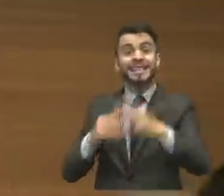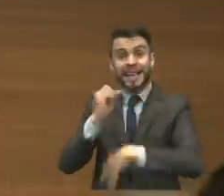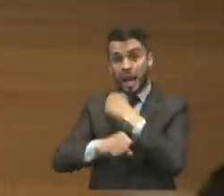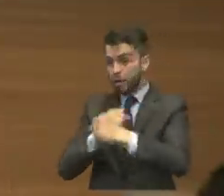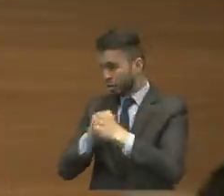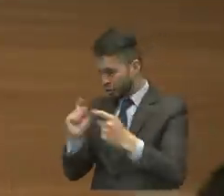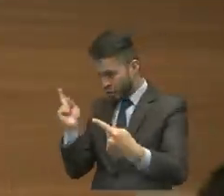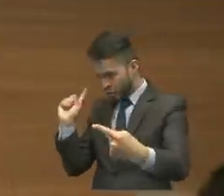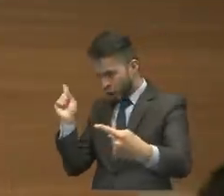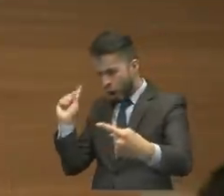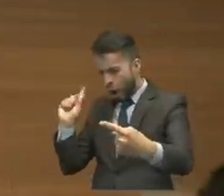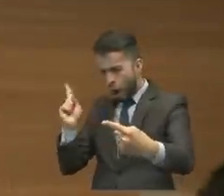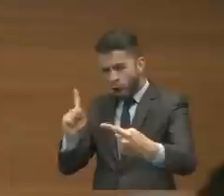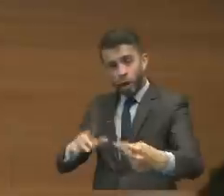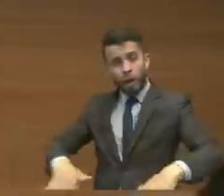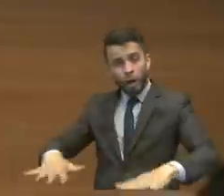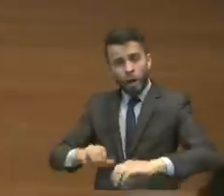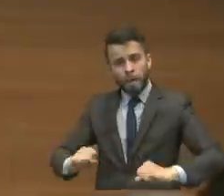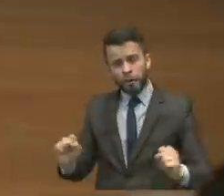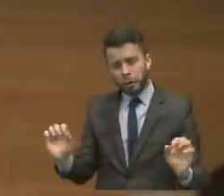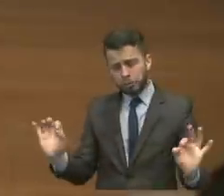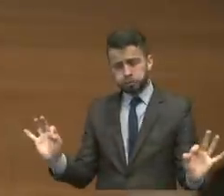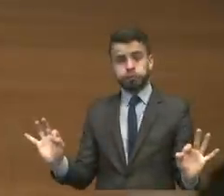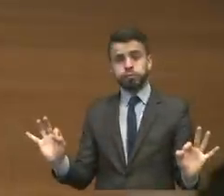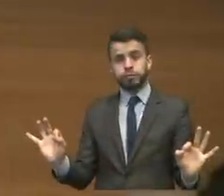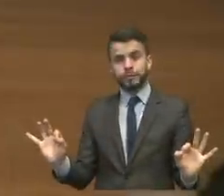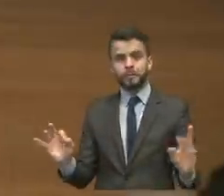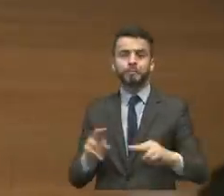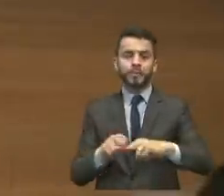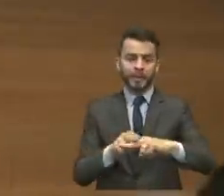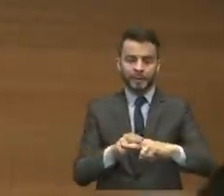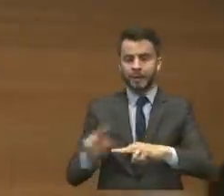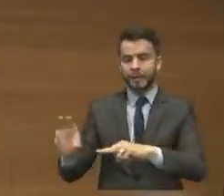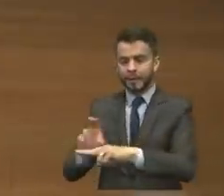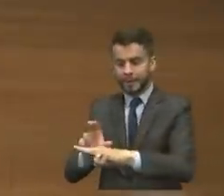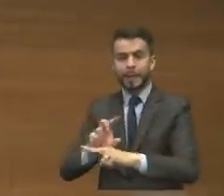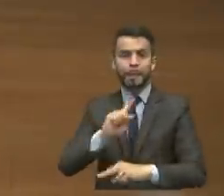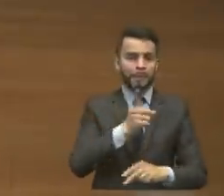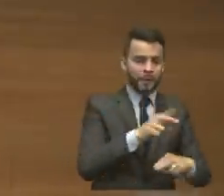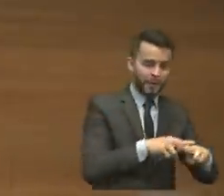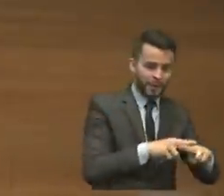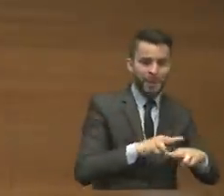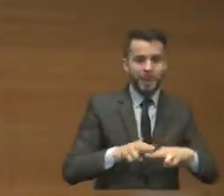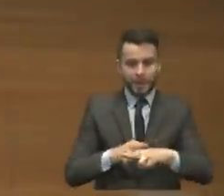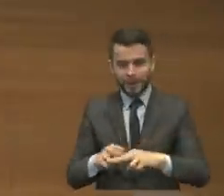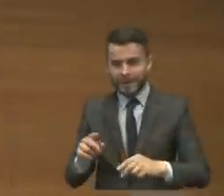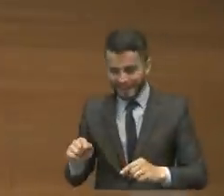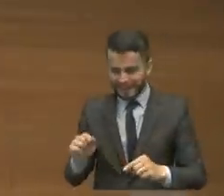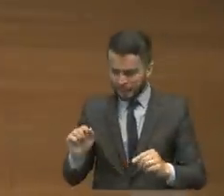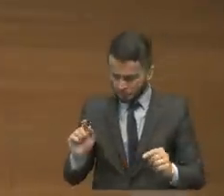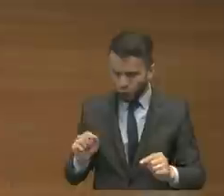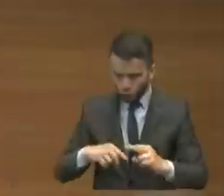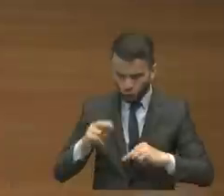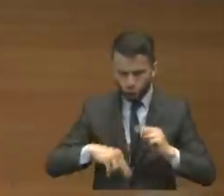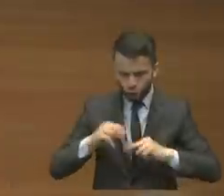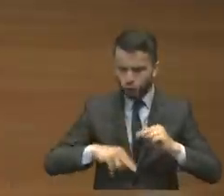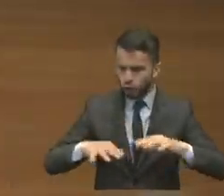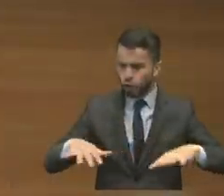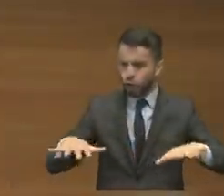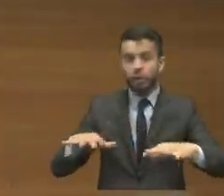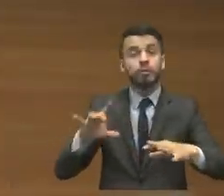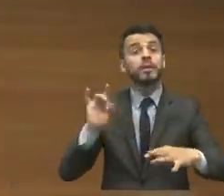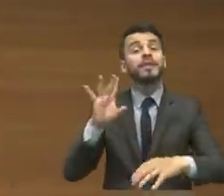esto, los regiotrams, la fase 1, la fase 2 del metro, todos nos vamos a demorar 15 años haciéndolo, pero Bogotá de